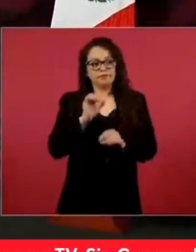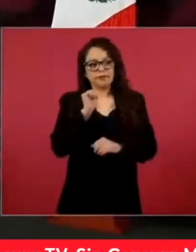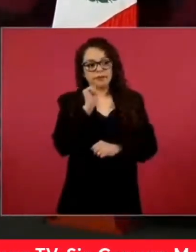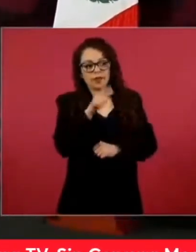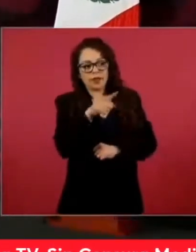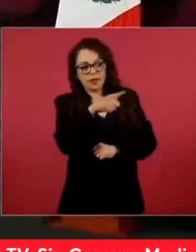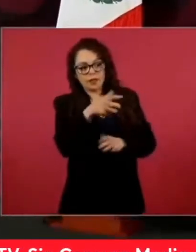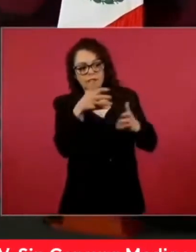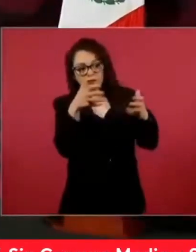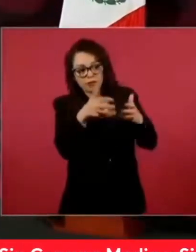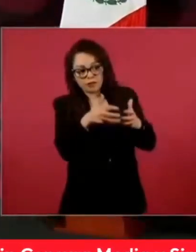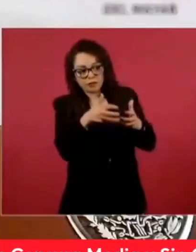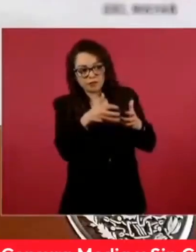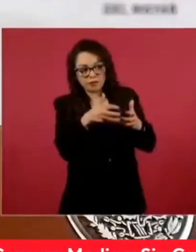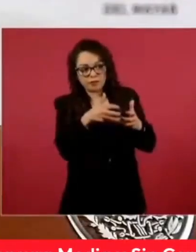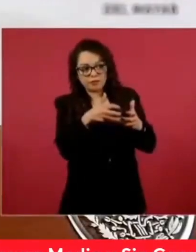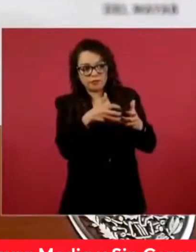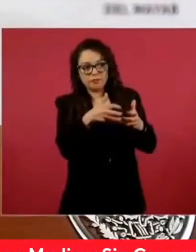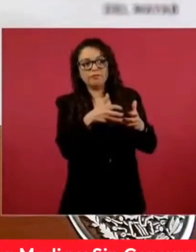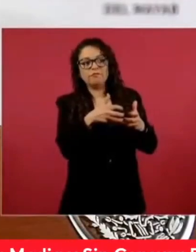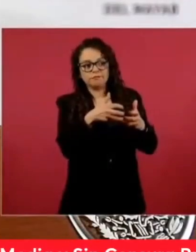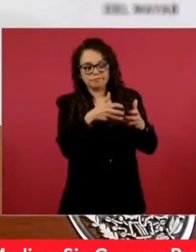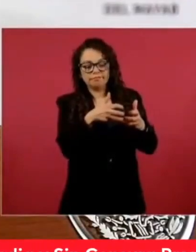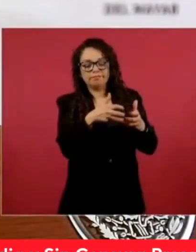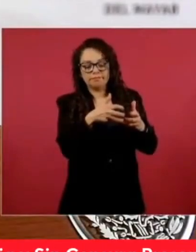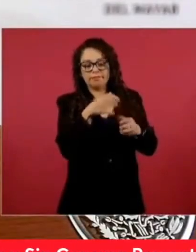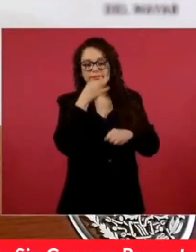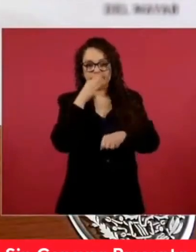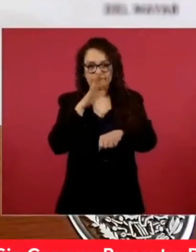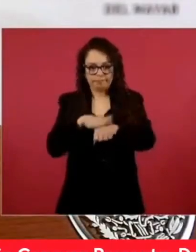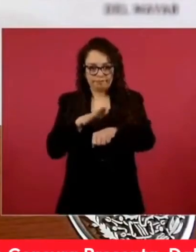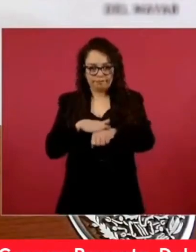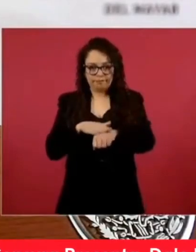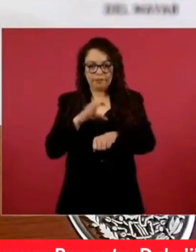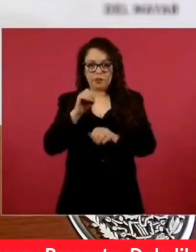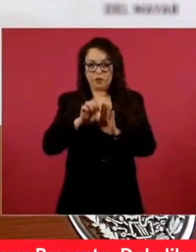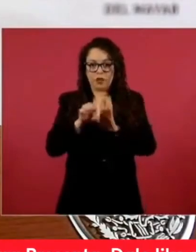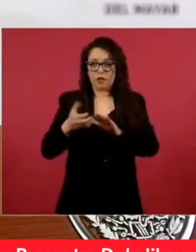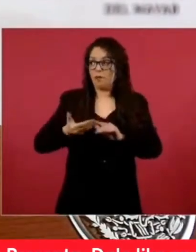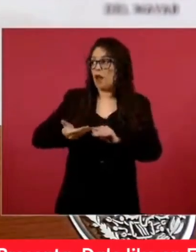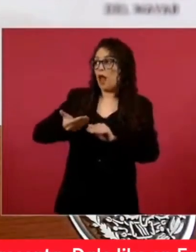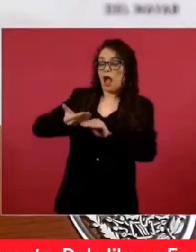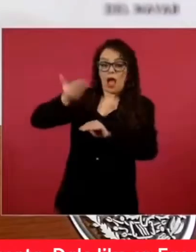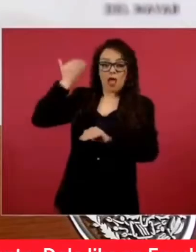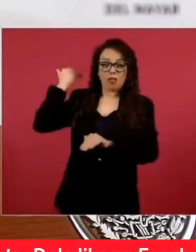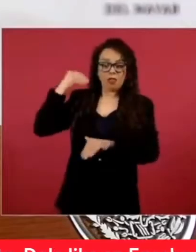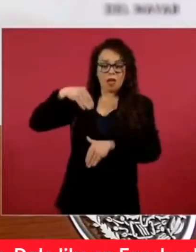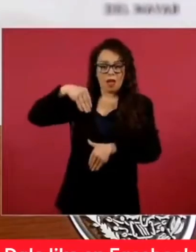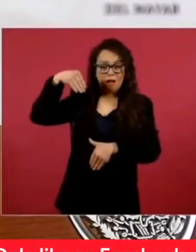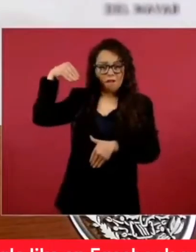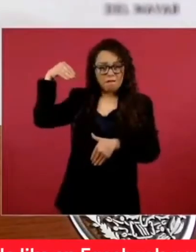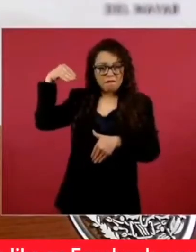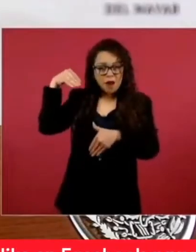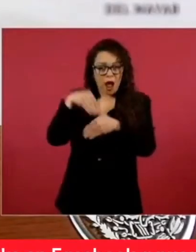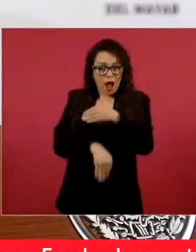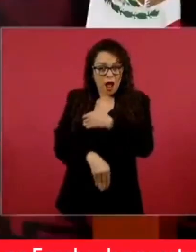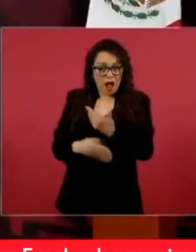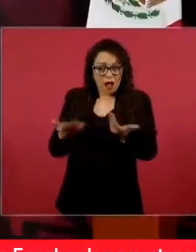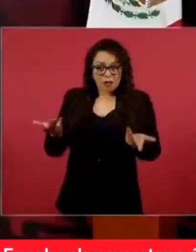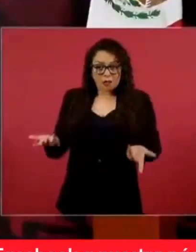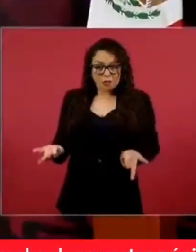se estaba cayendo la producción y cómo se levantó la producción de petróleo